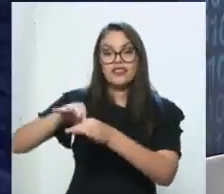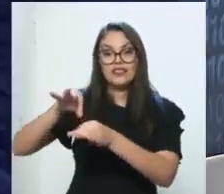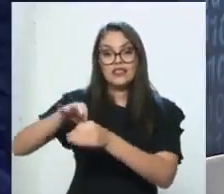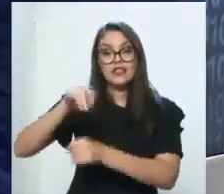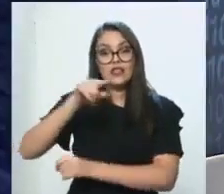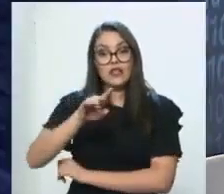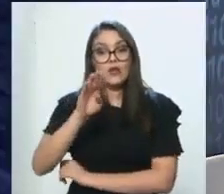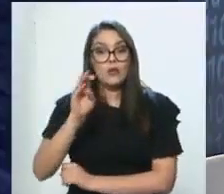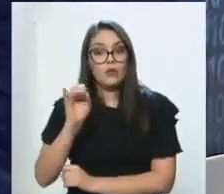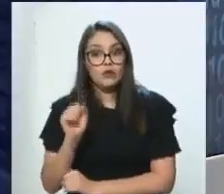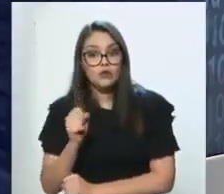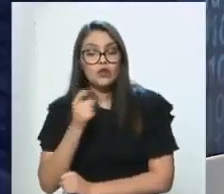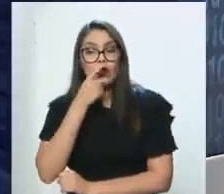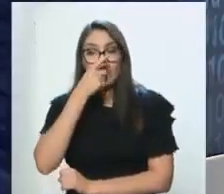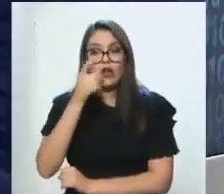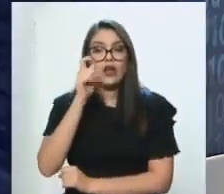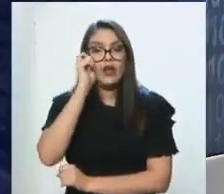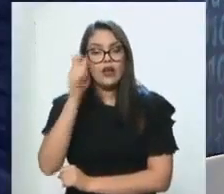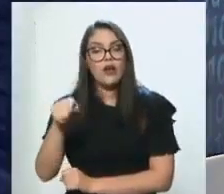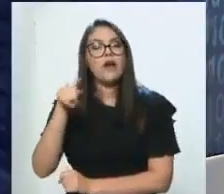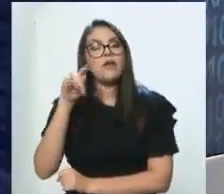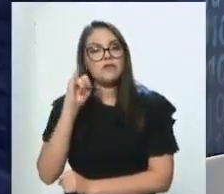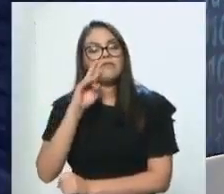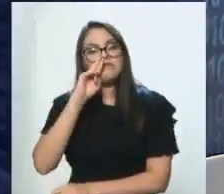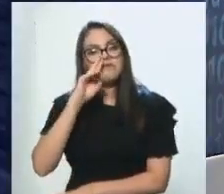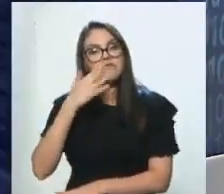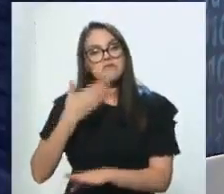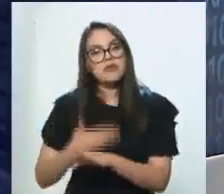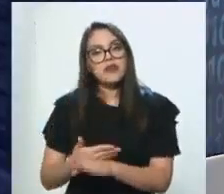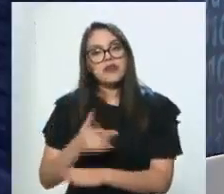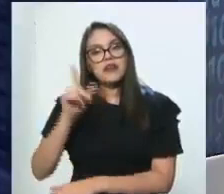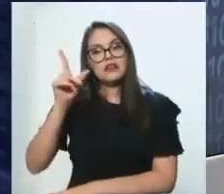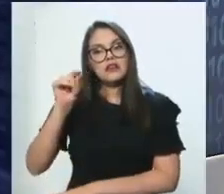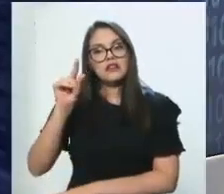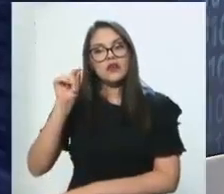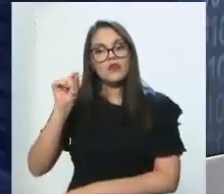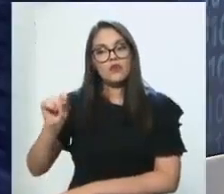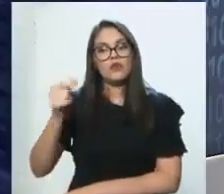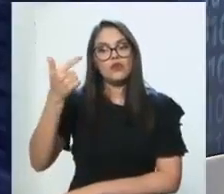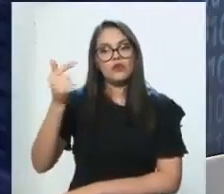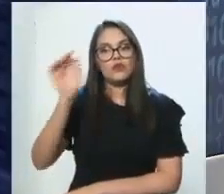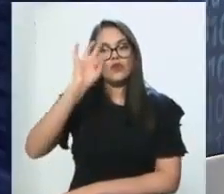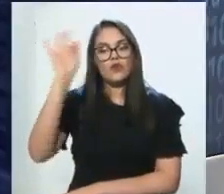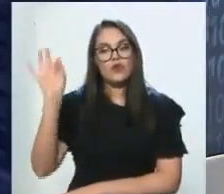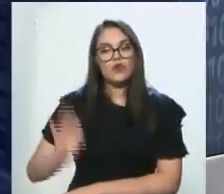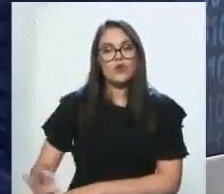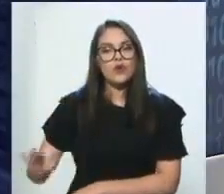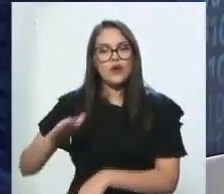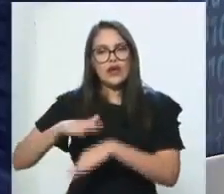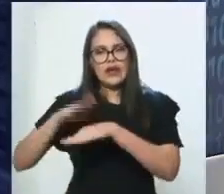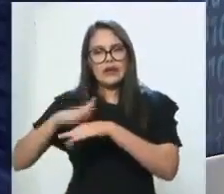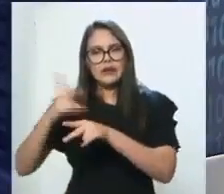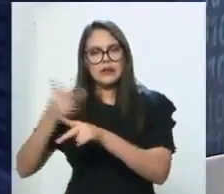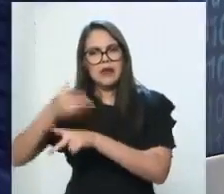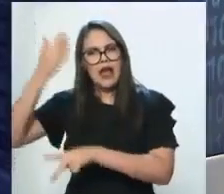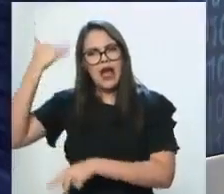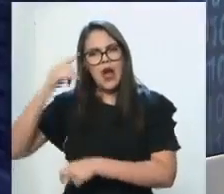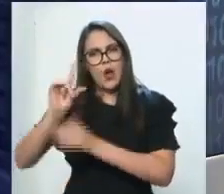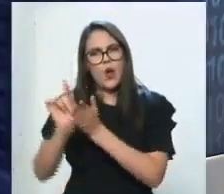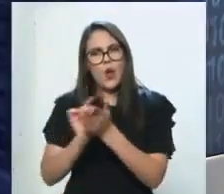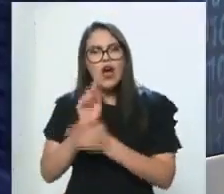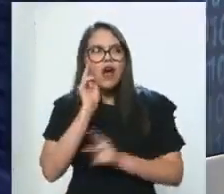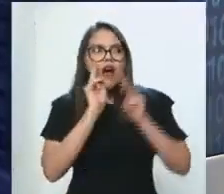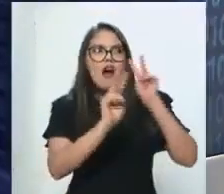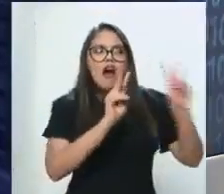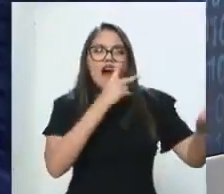bots favorables a Bolsonaro fueron responsables del 70.7% de las interacciones automatizadas en aquel momento en Twitter.